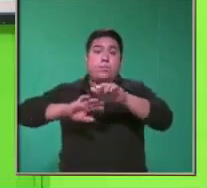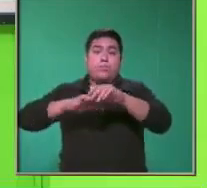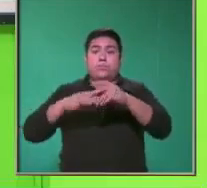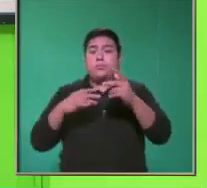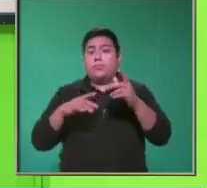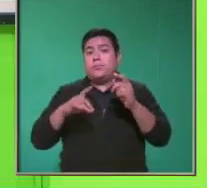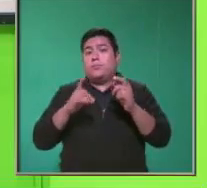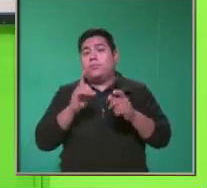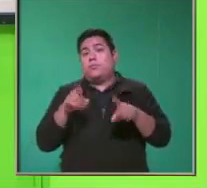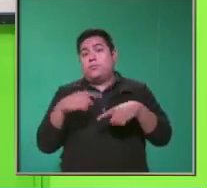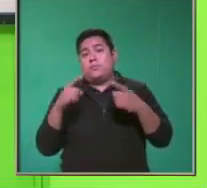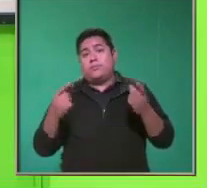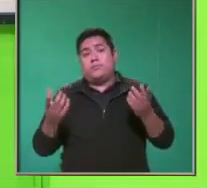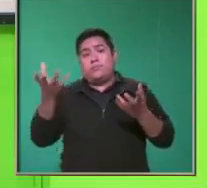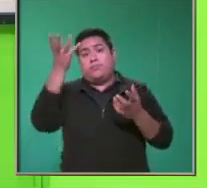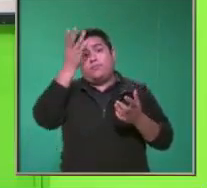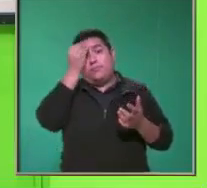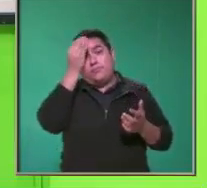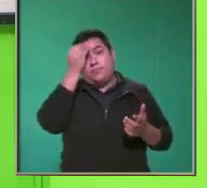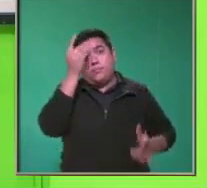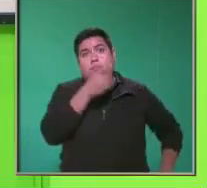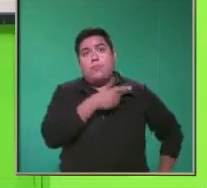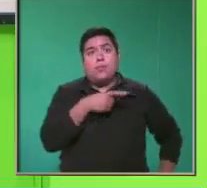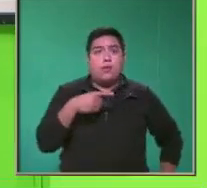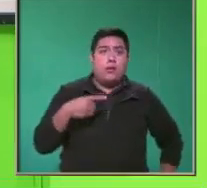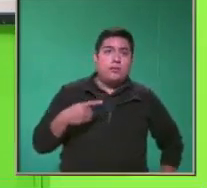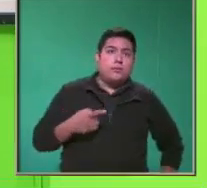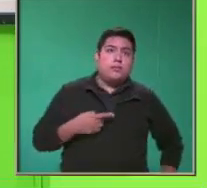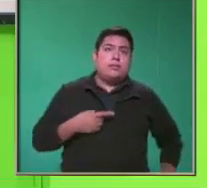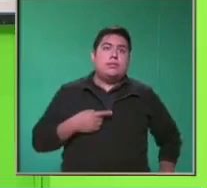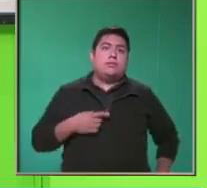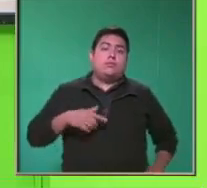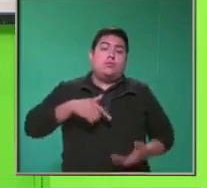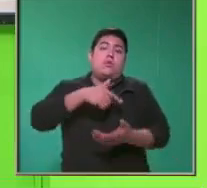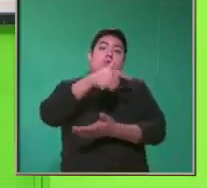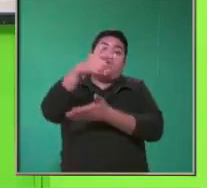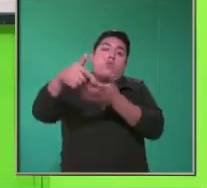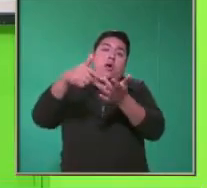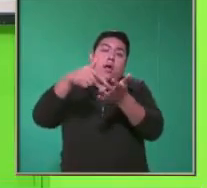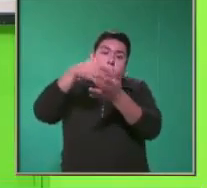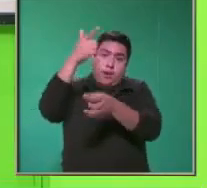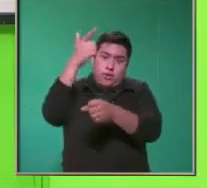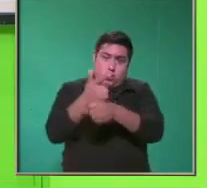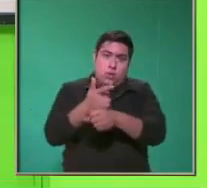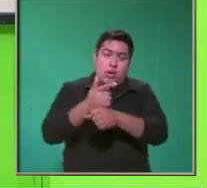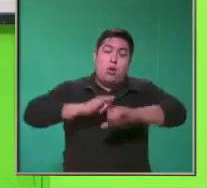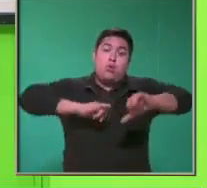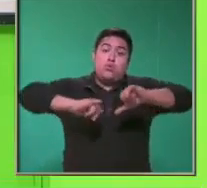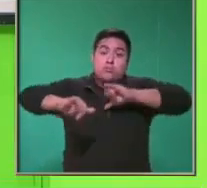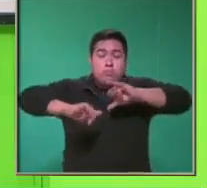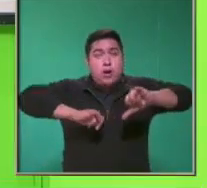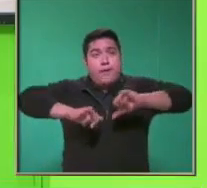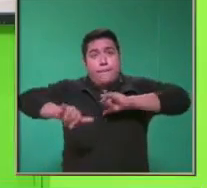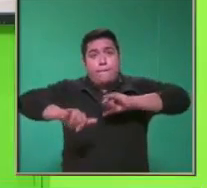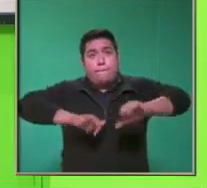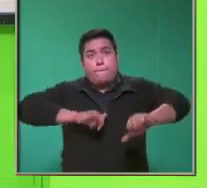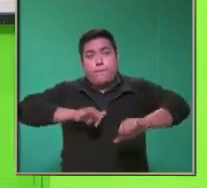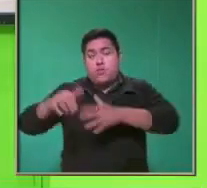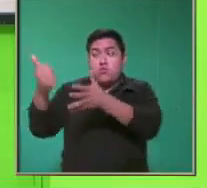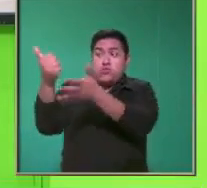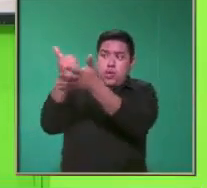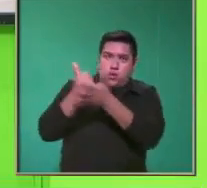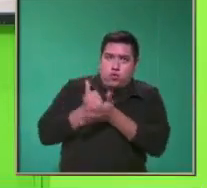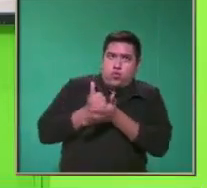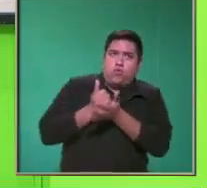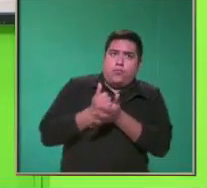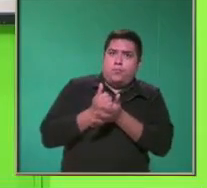desarrollar, que tenemos que aprender, es la localización. Y entonces los mapas son ese medio por el